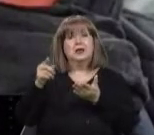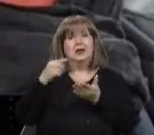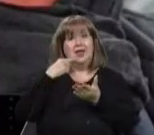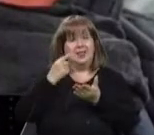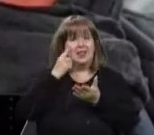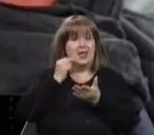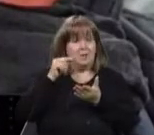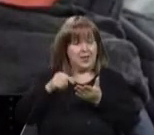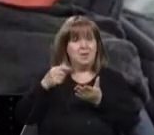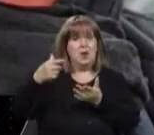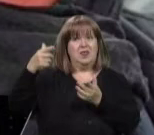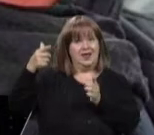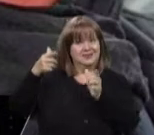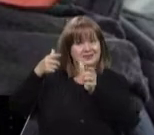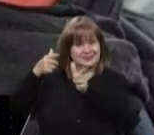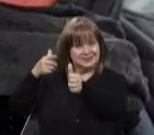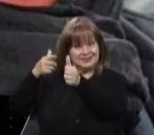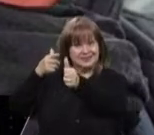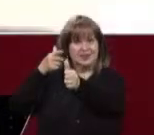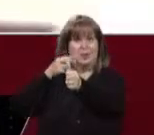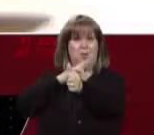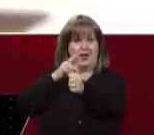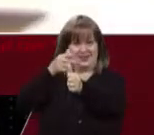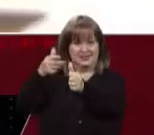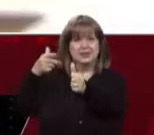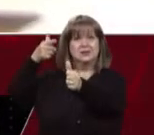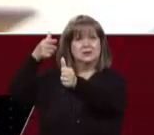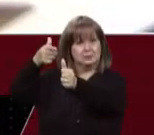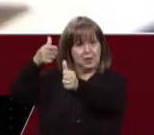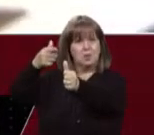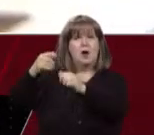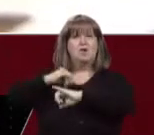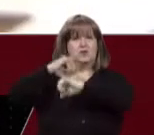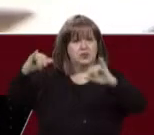las imágenes de este atentado contra la vicepresidenta,